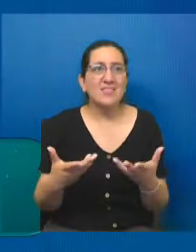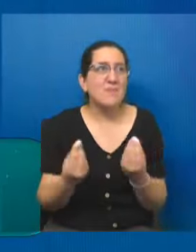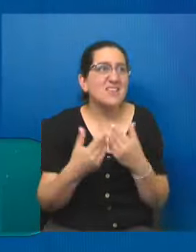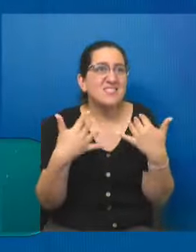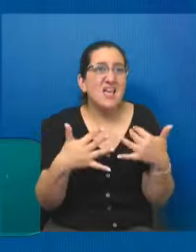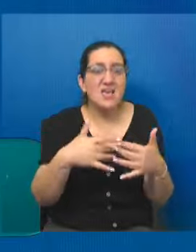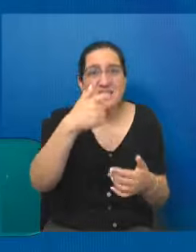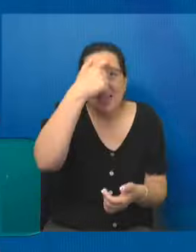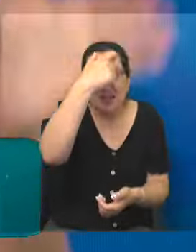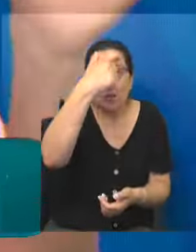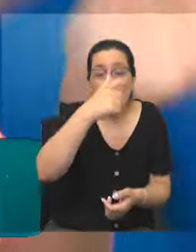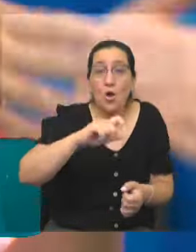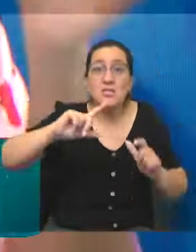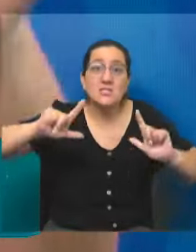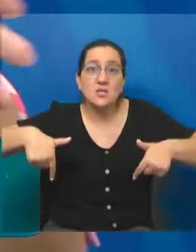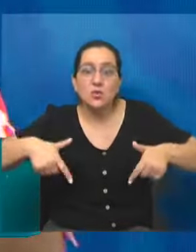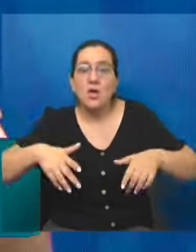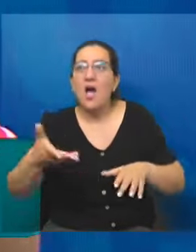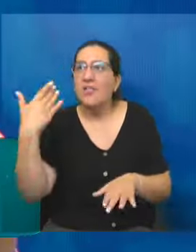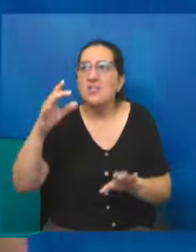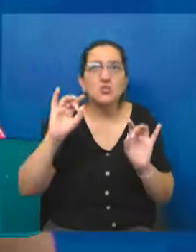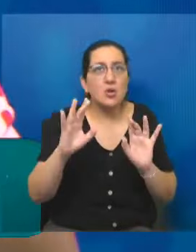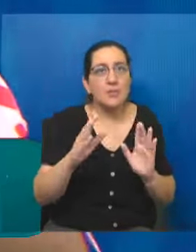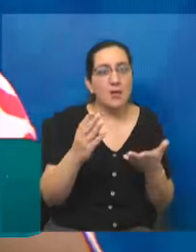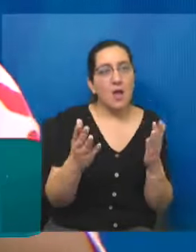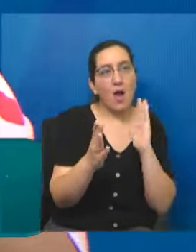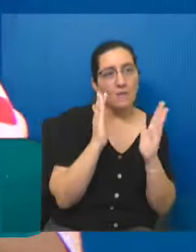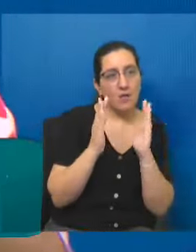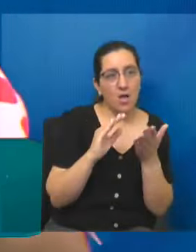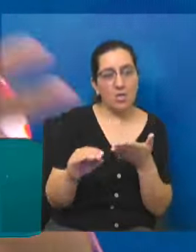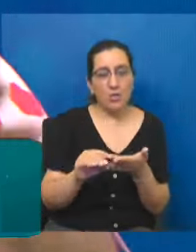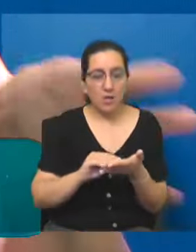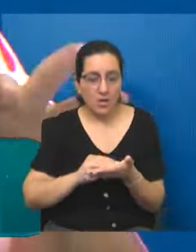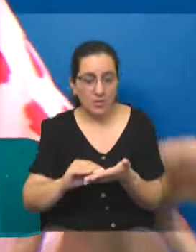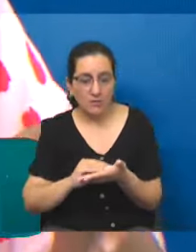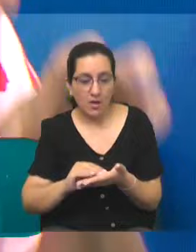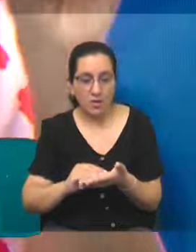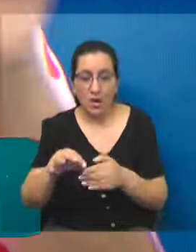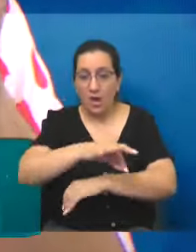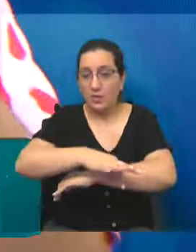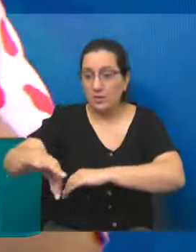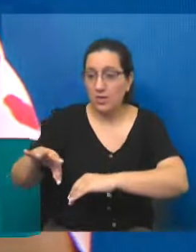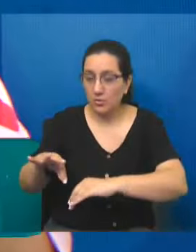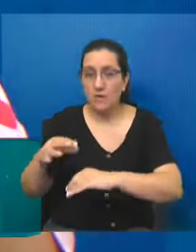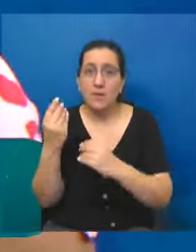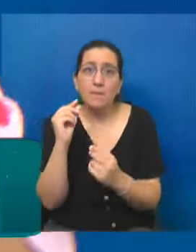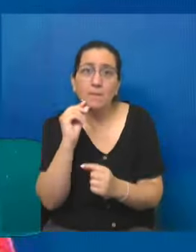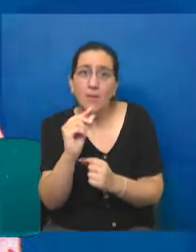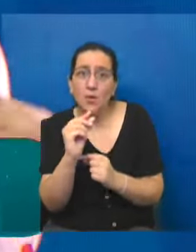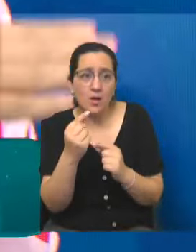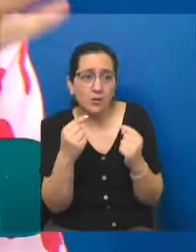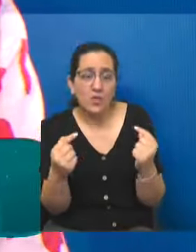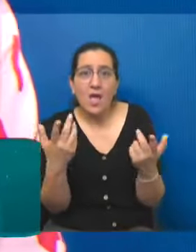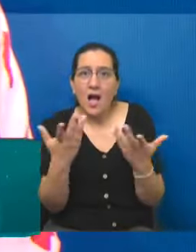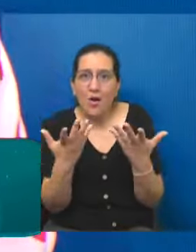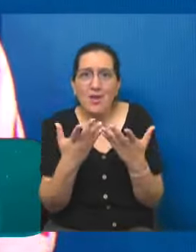las licenciaturas que hay ahora. Era abogado, escribano, doctor, arquitecto y que medio por ahí había pequeños submundos. Ahora